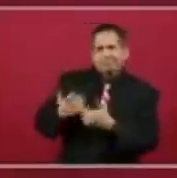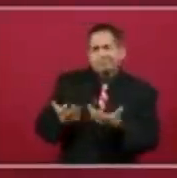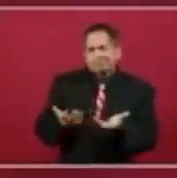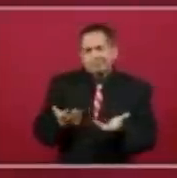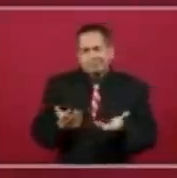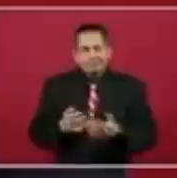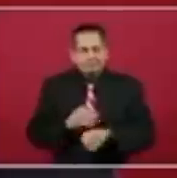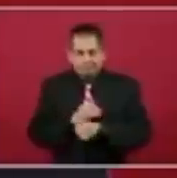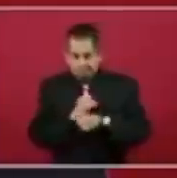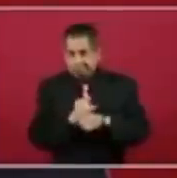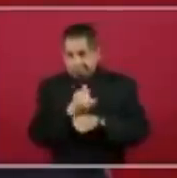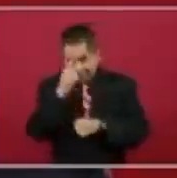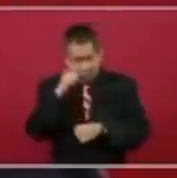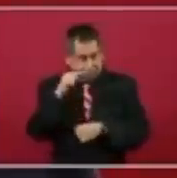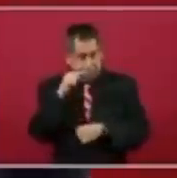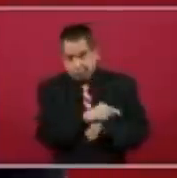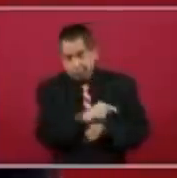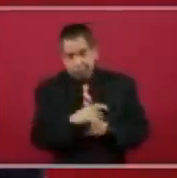Una investigación